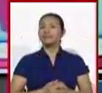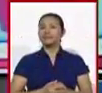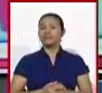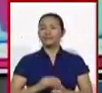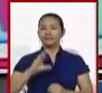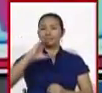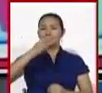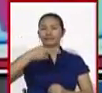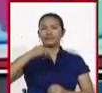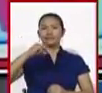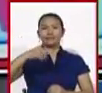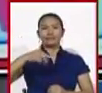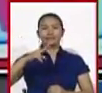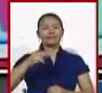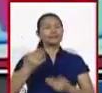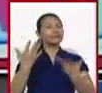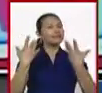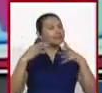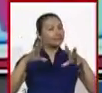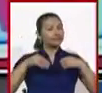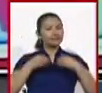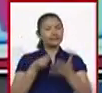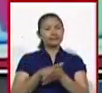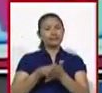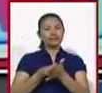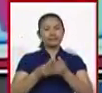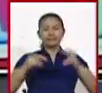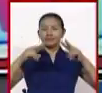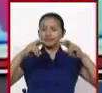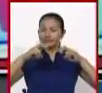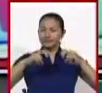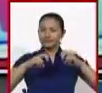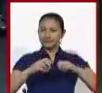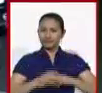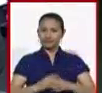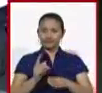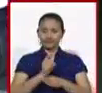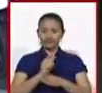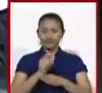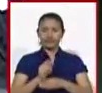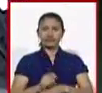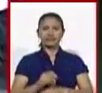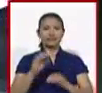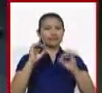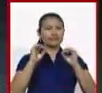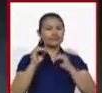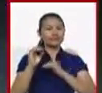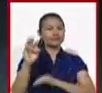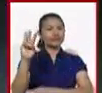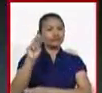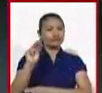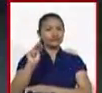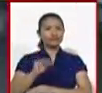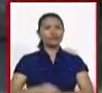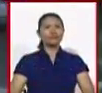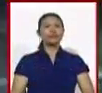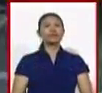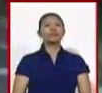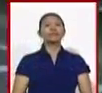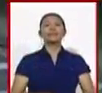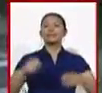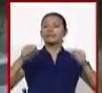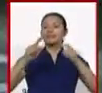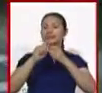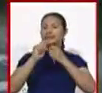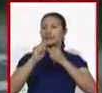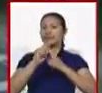a la Chiquitanía. Ellos rechazan el cobro de la inspección técnica. Desde las 0 horas de este martes, más de 1000